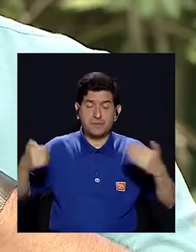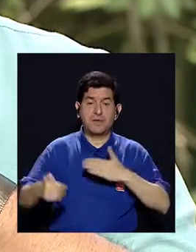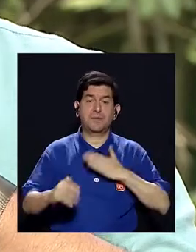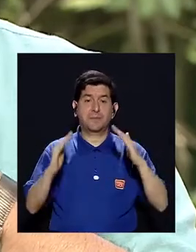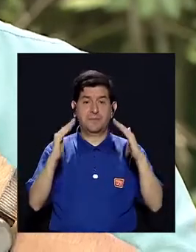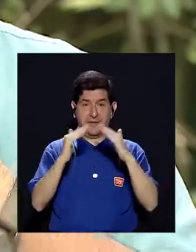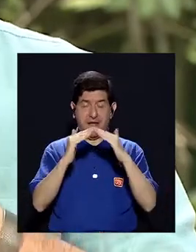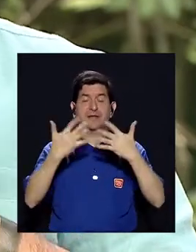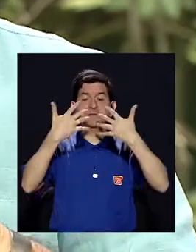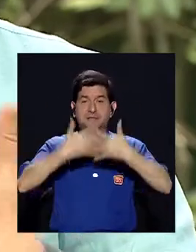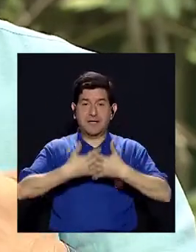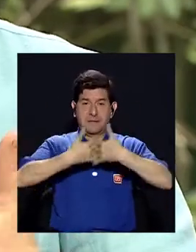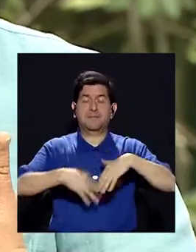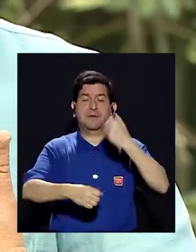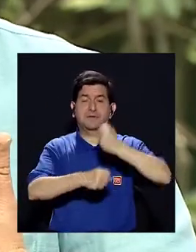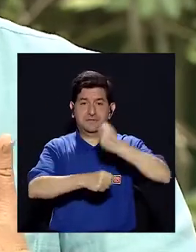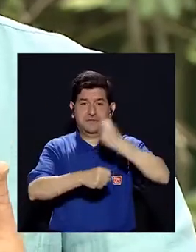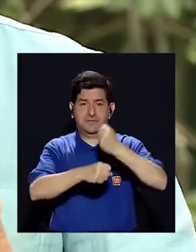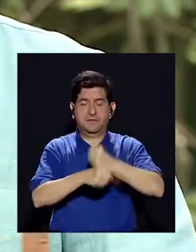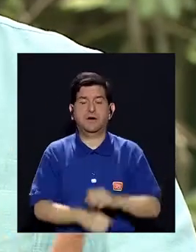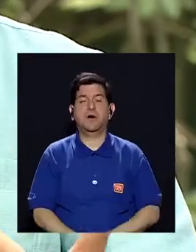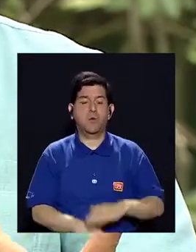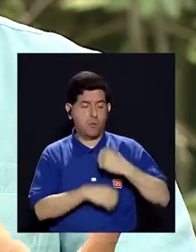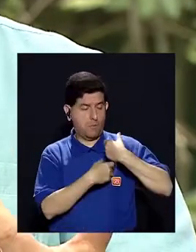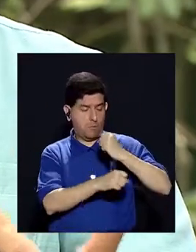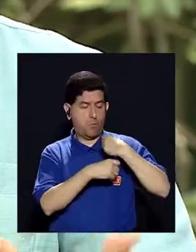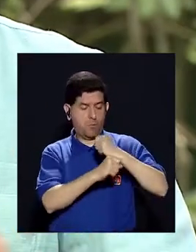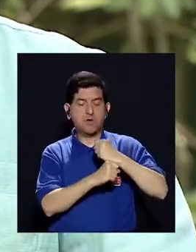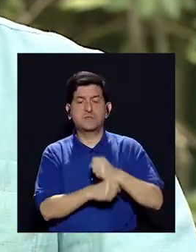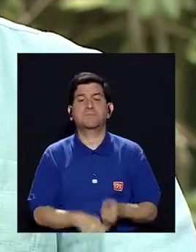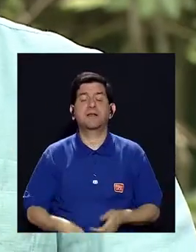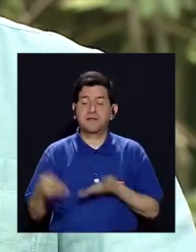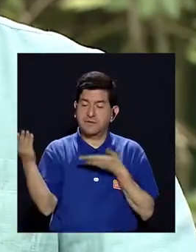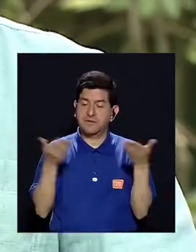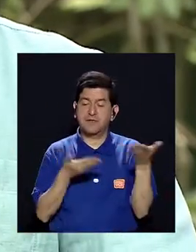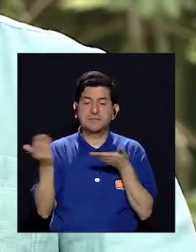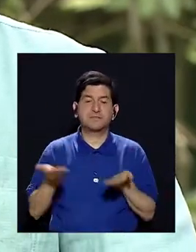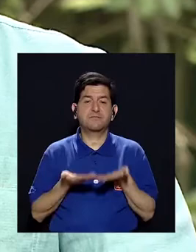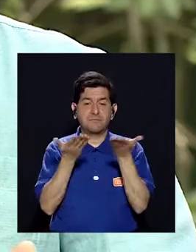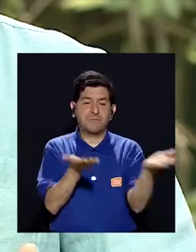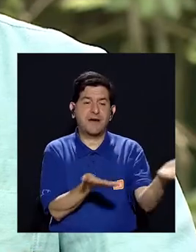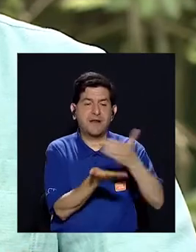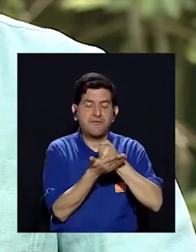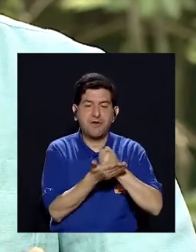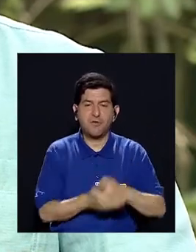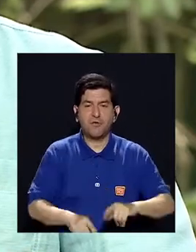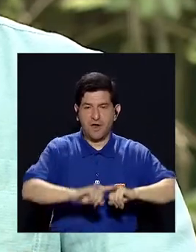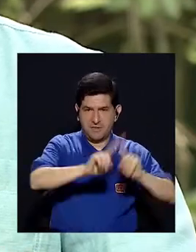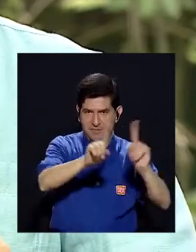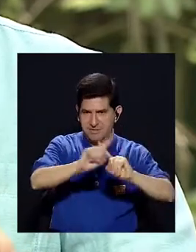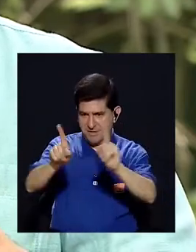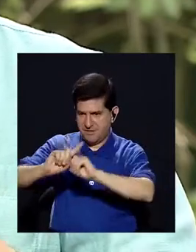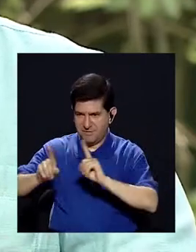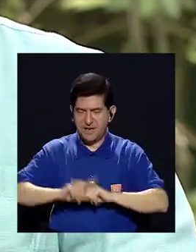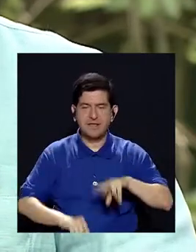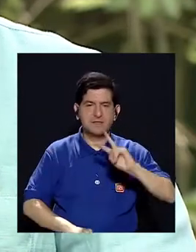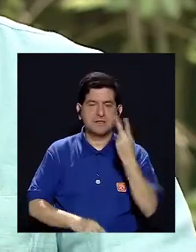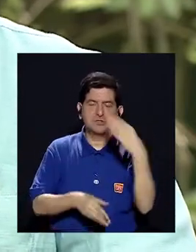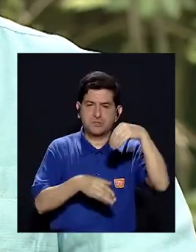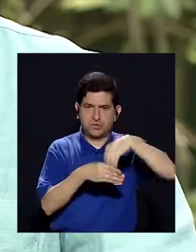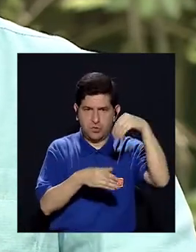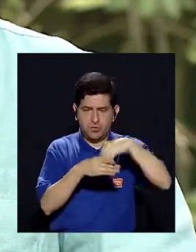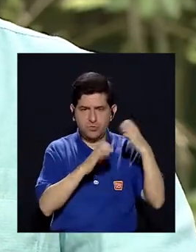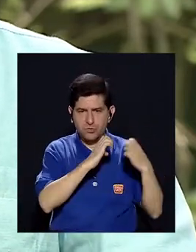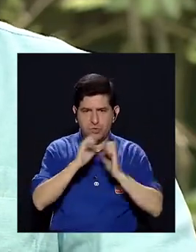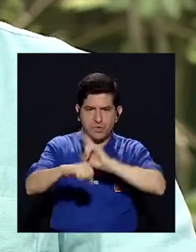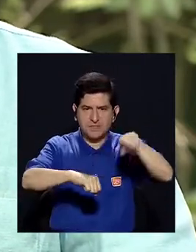en mi hogar, en mi empresa, en mi trabajo, la municipalidad tiene que darme ese servicio de recolección selectiva. Entonces, en el segundo componente de